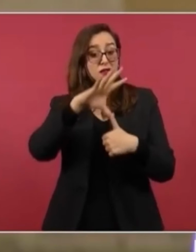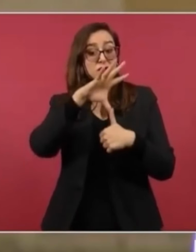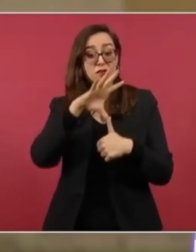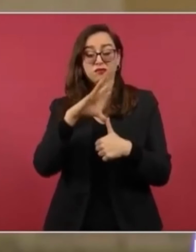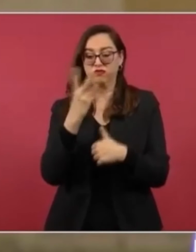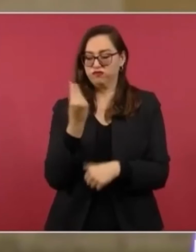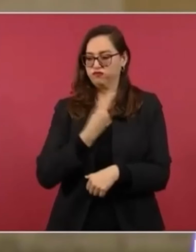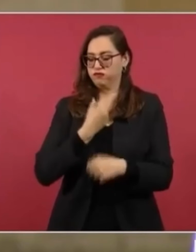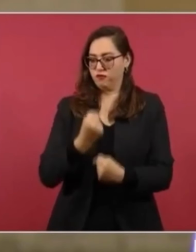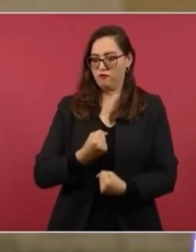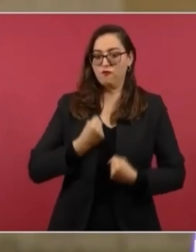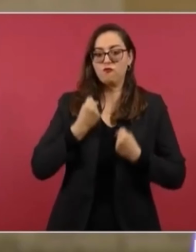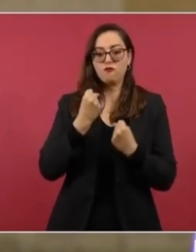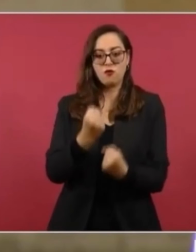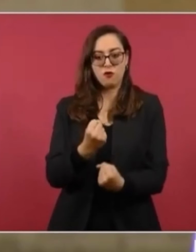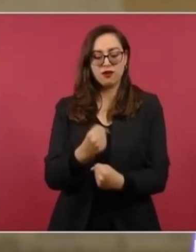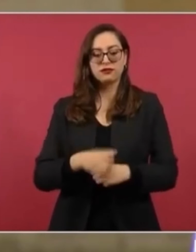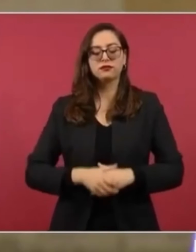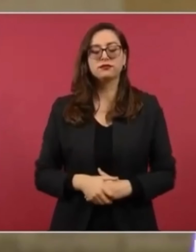resiliente.